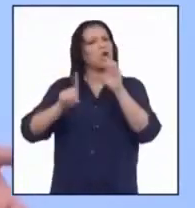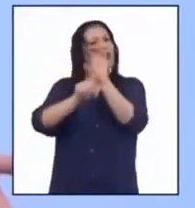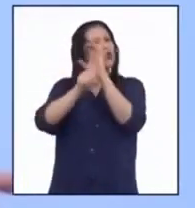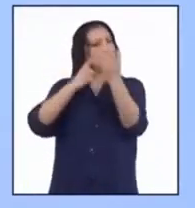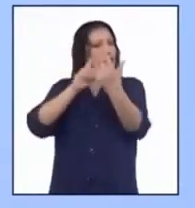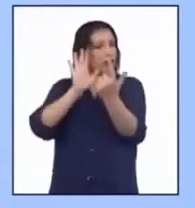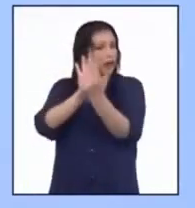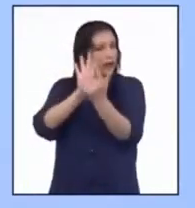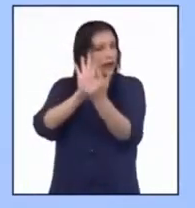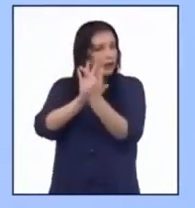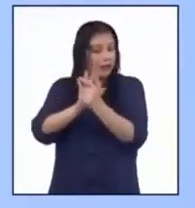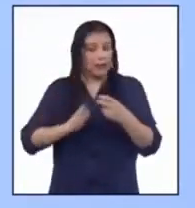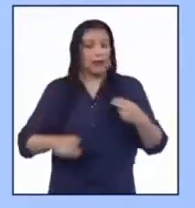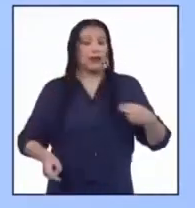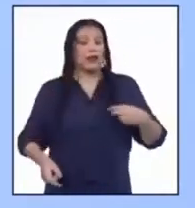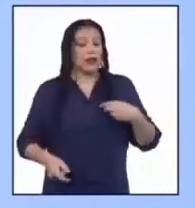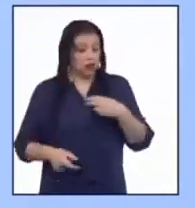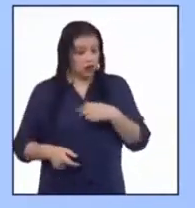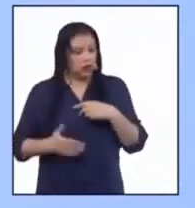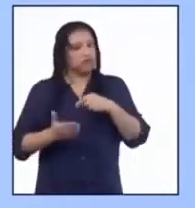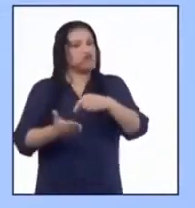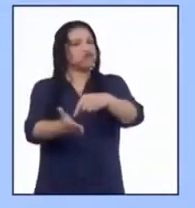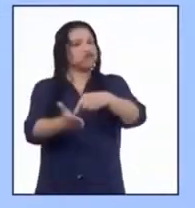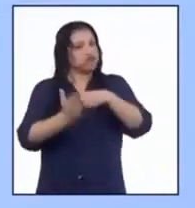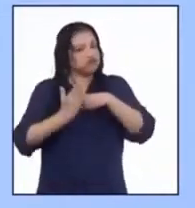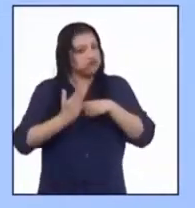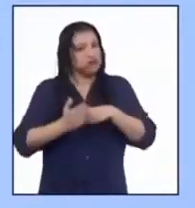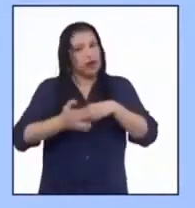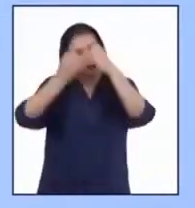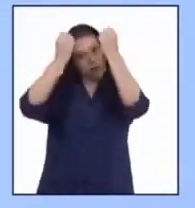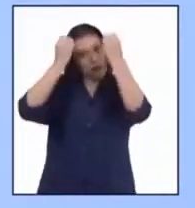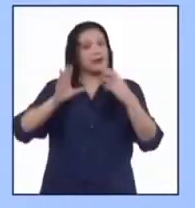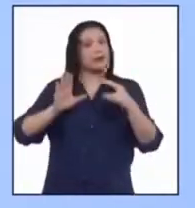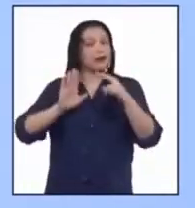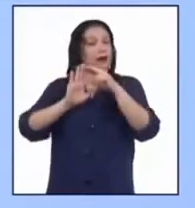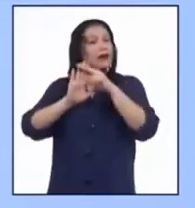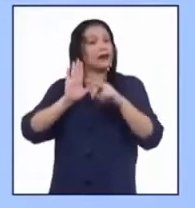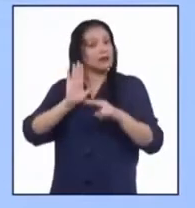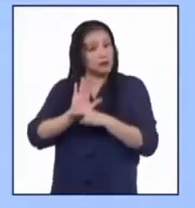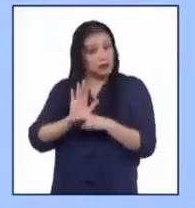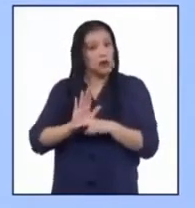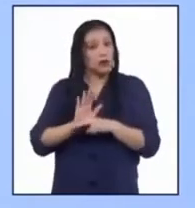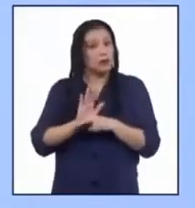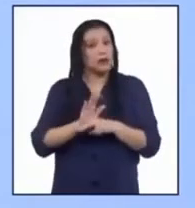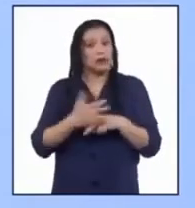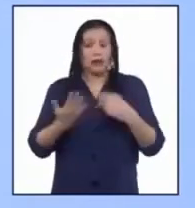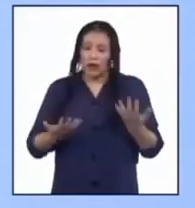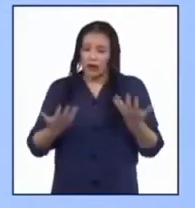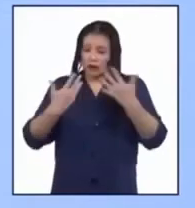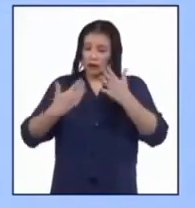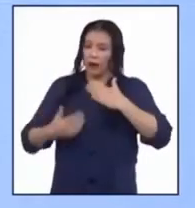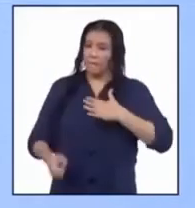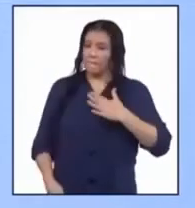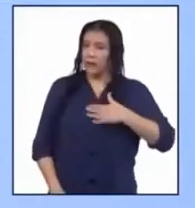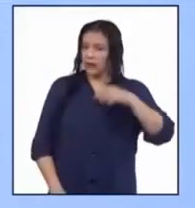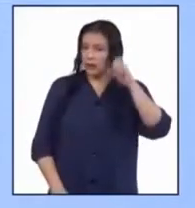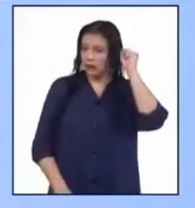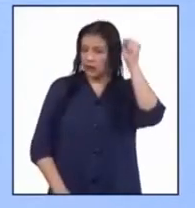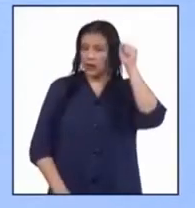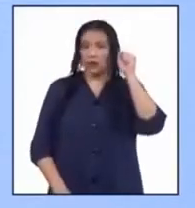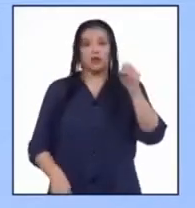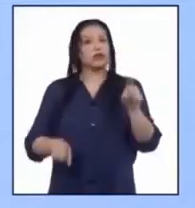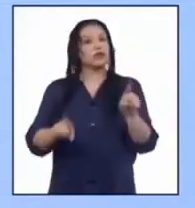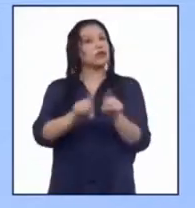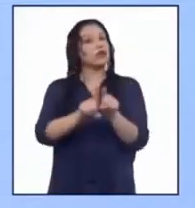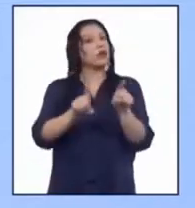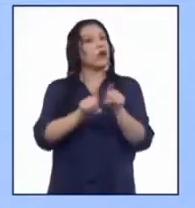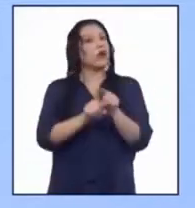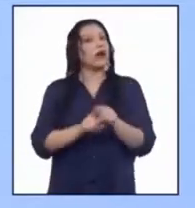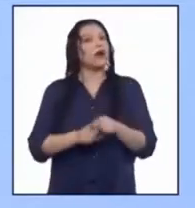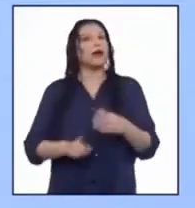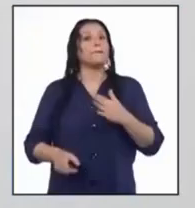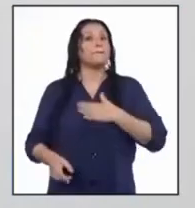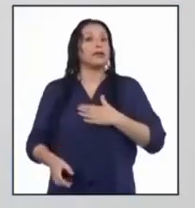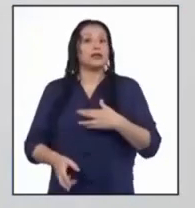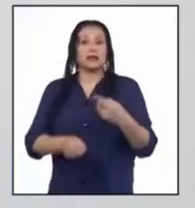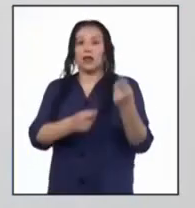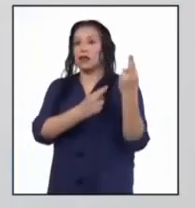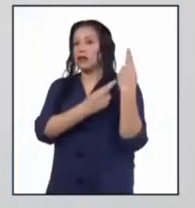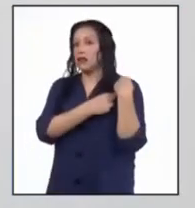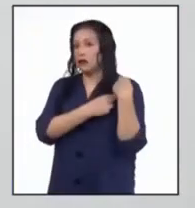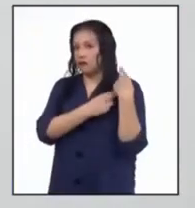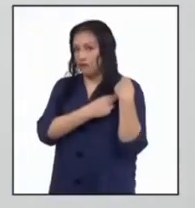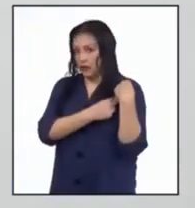Y claro, nosotros exigiendo que se cumplan las normas, tanto en relación a nuestros derechos como en nuestros